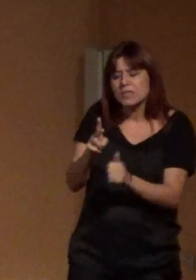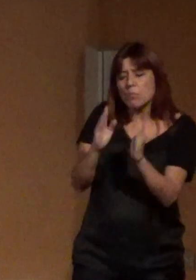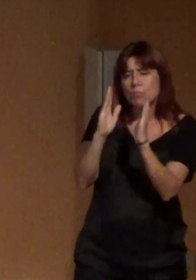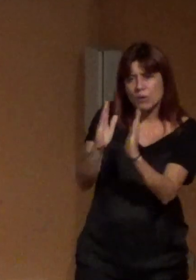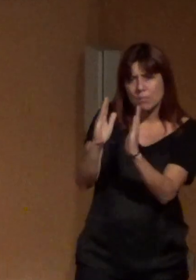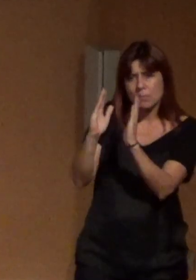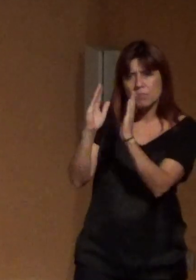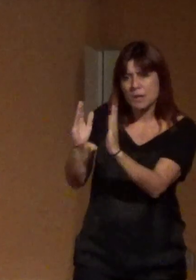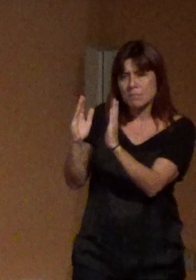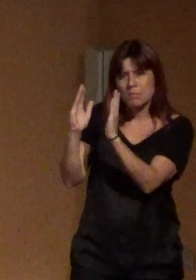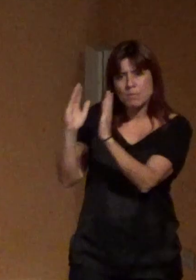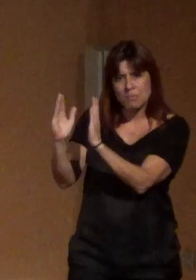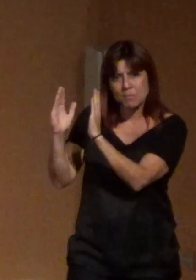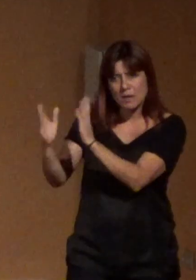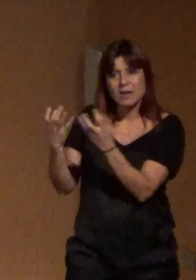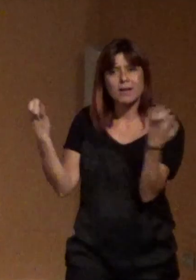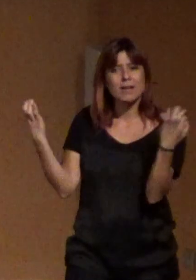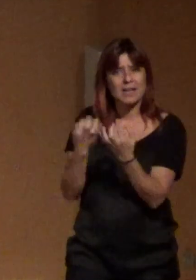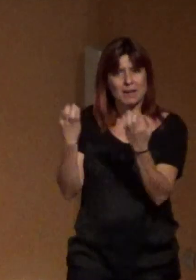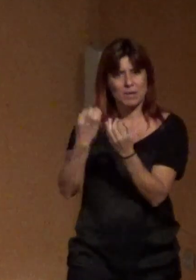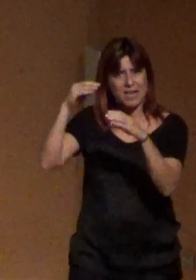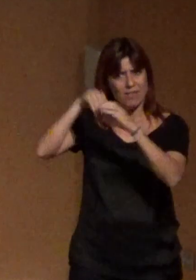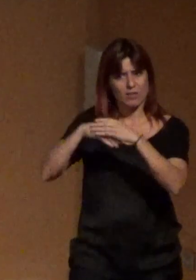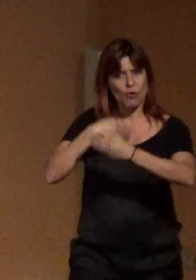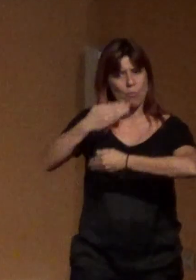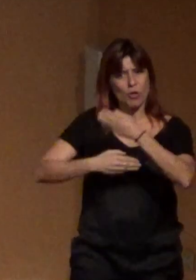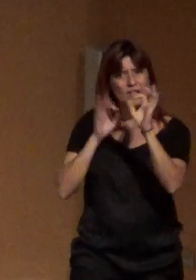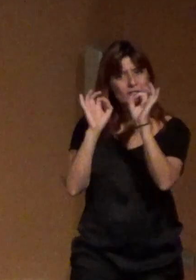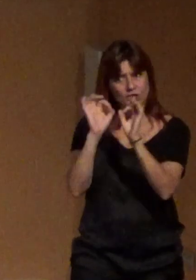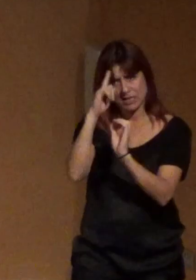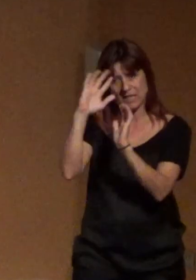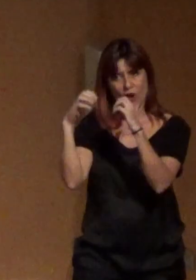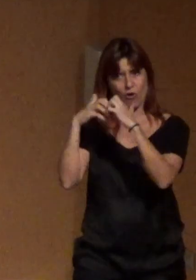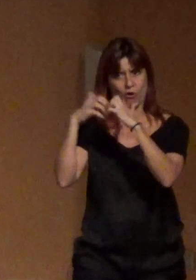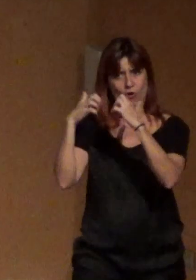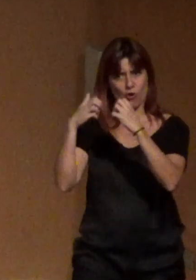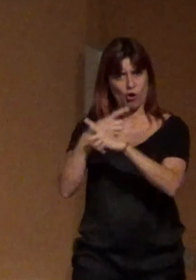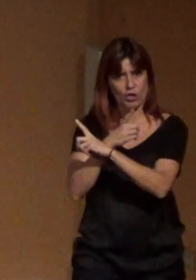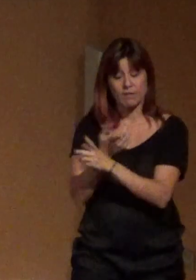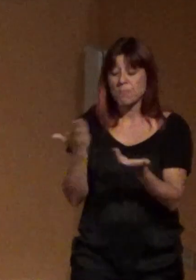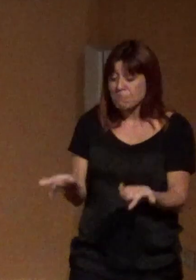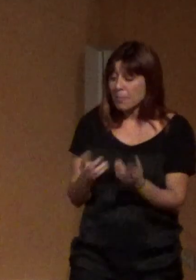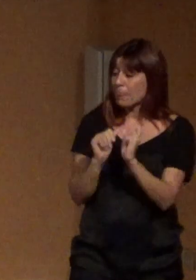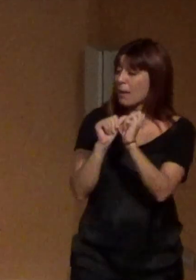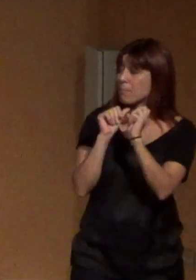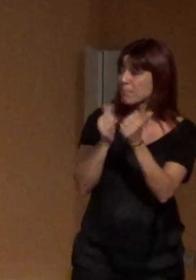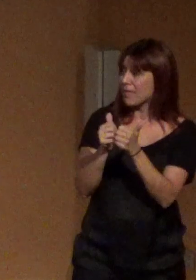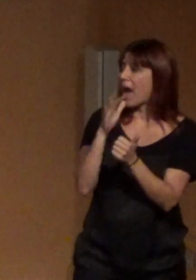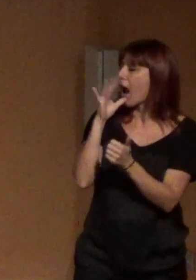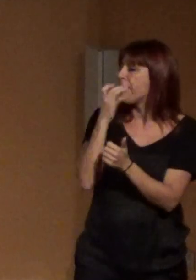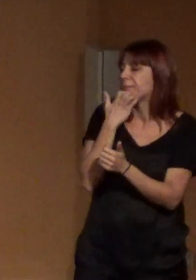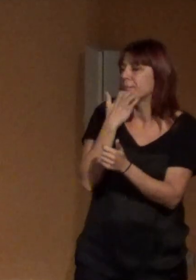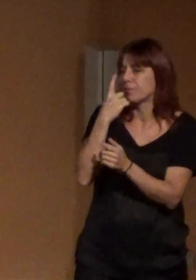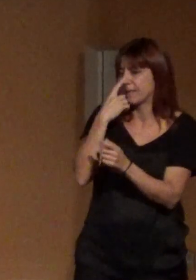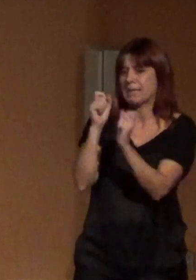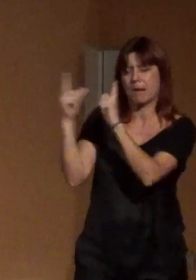momento en los codazos, qué está pasando en el proceso elaborativo de la evaluación cognitiva del sujeto, ¿no? A principio lo que se percibe, yo ahora pongo una imagen extraña, se